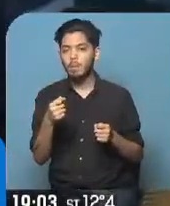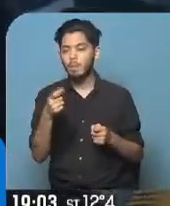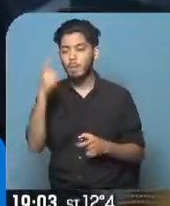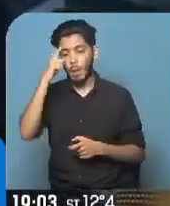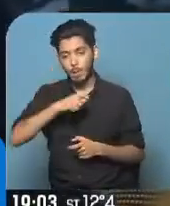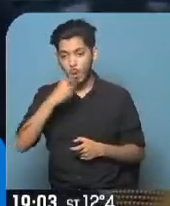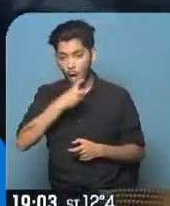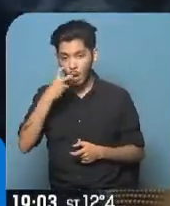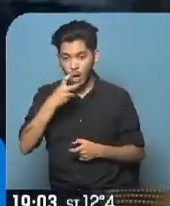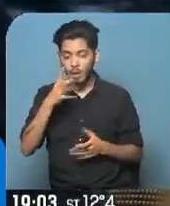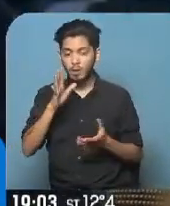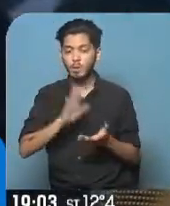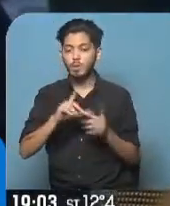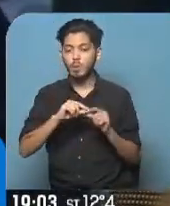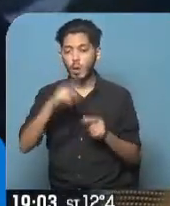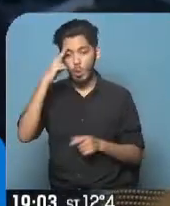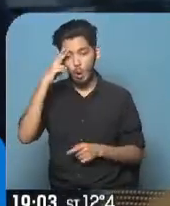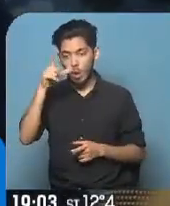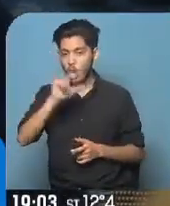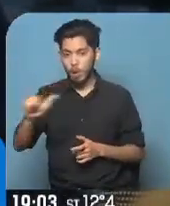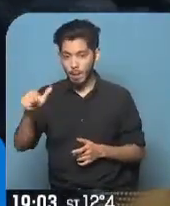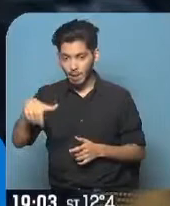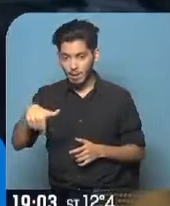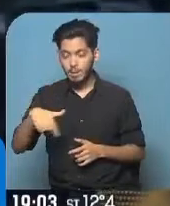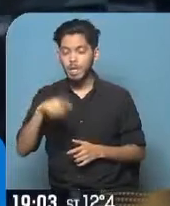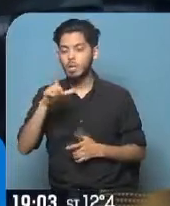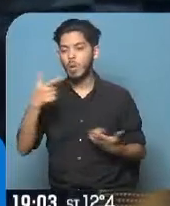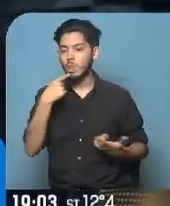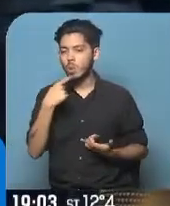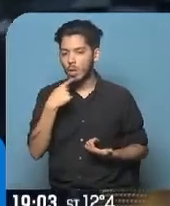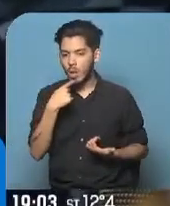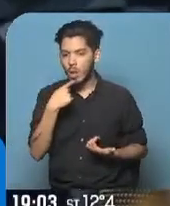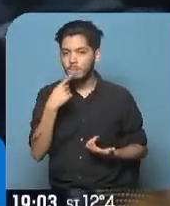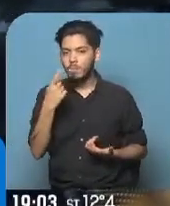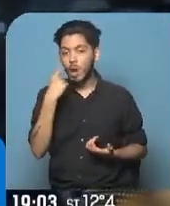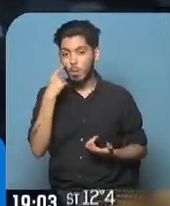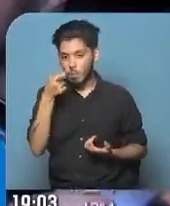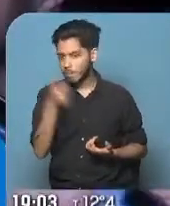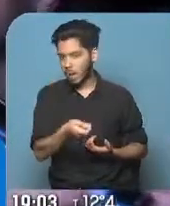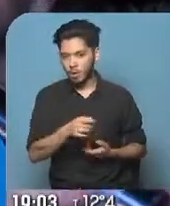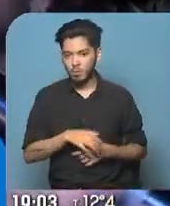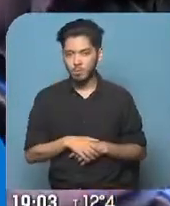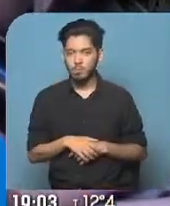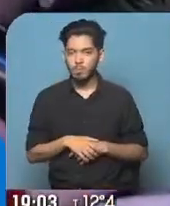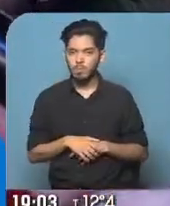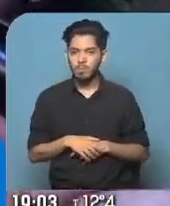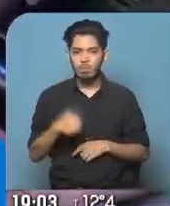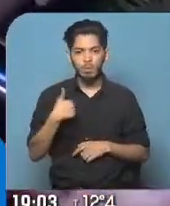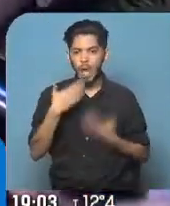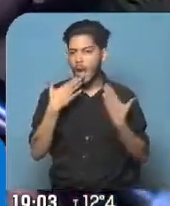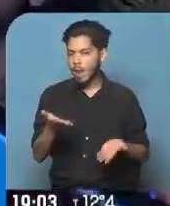oral en lo criminal número 9 de lomas de zamora no hay dudas de que él la mató estoy totalmente